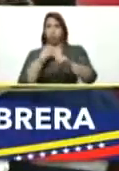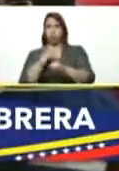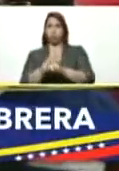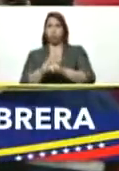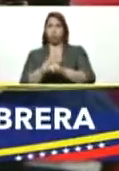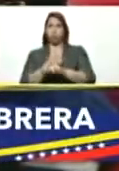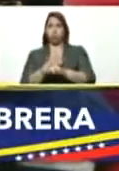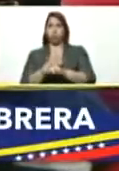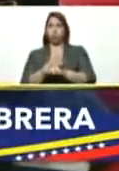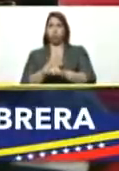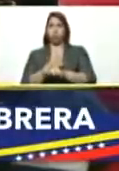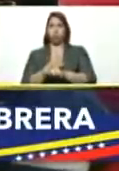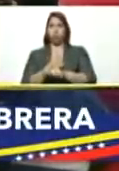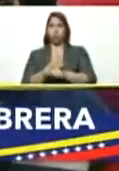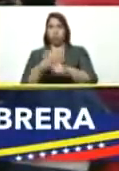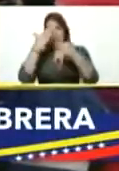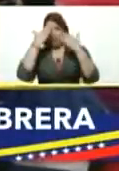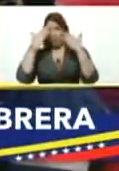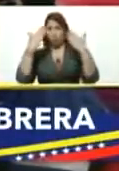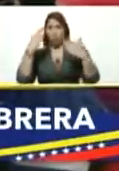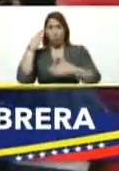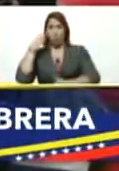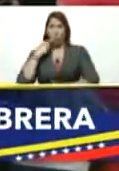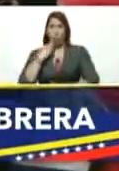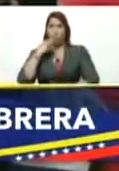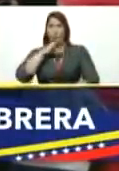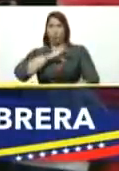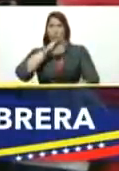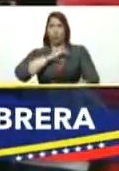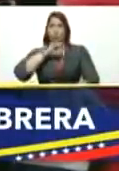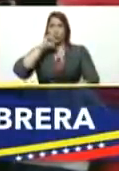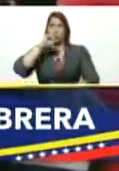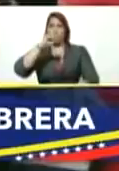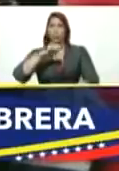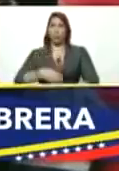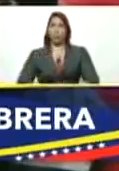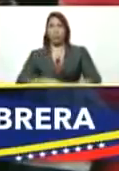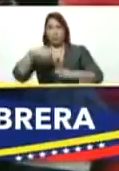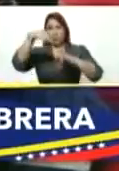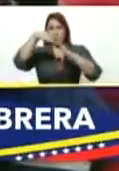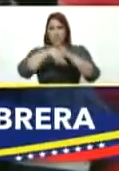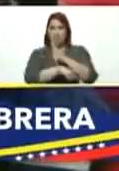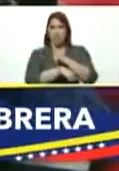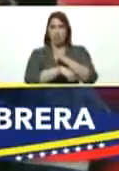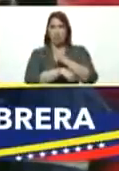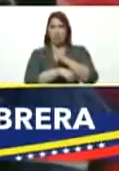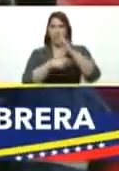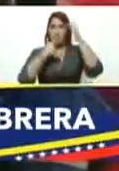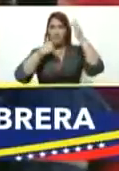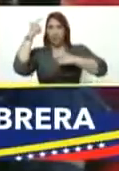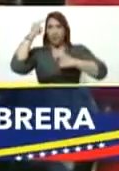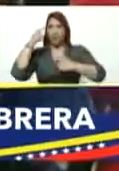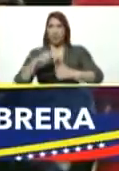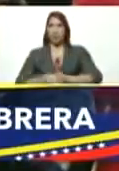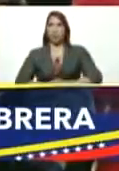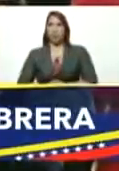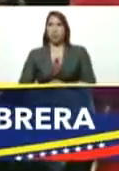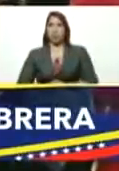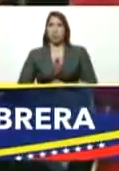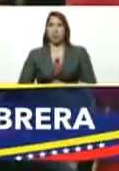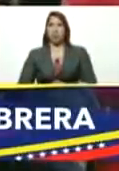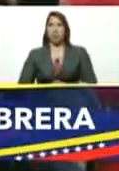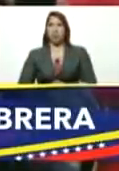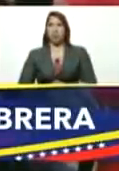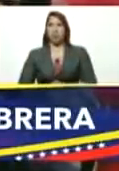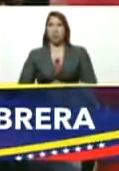cordial saludo bolivariano socialista y profundamente chavista como